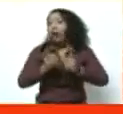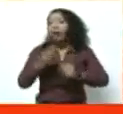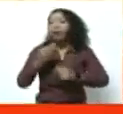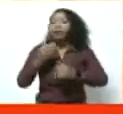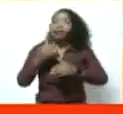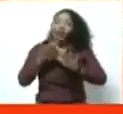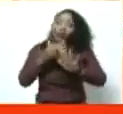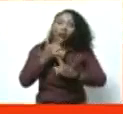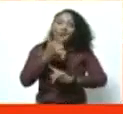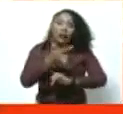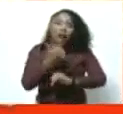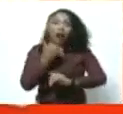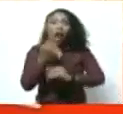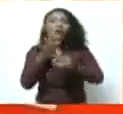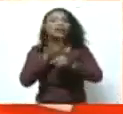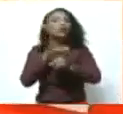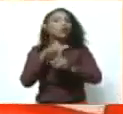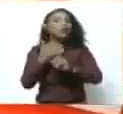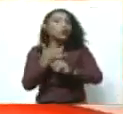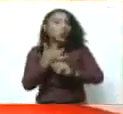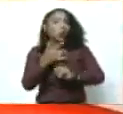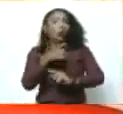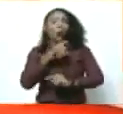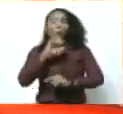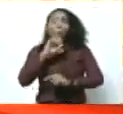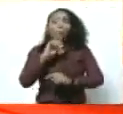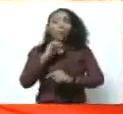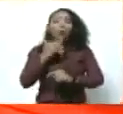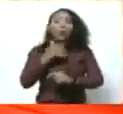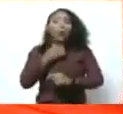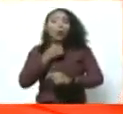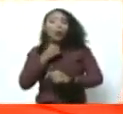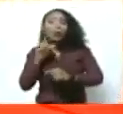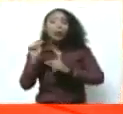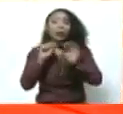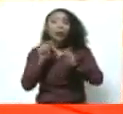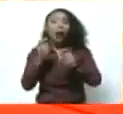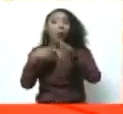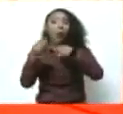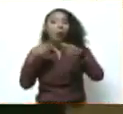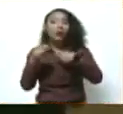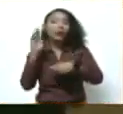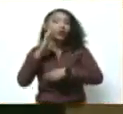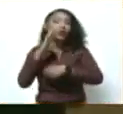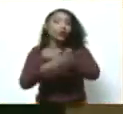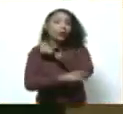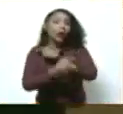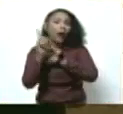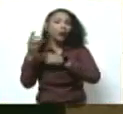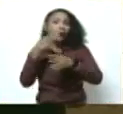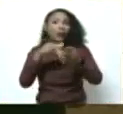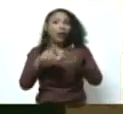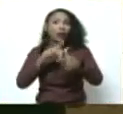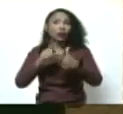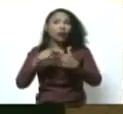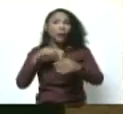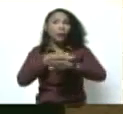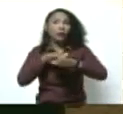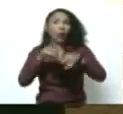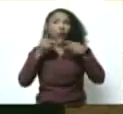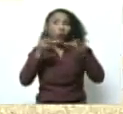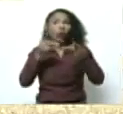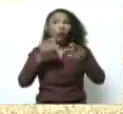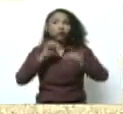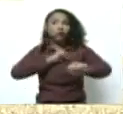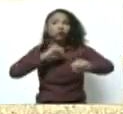así, circunstancias preferenciales para comerciar ilegalmente estos insumos. Entonces el Ministerio Público